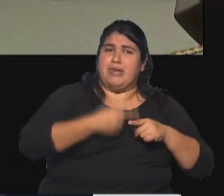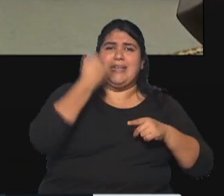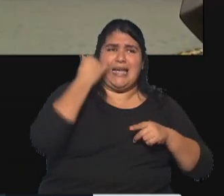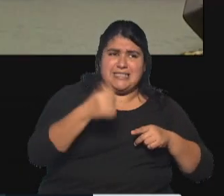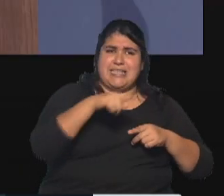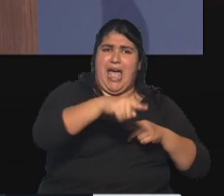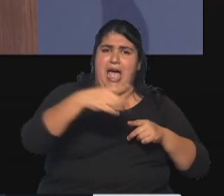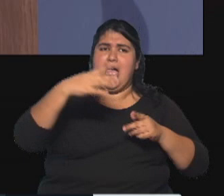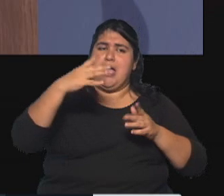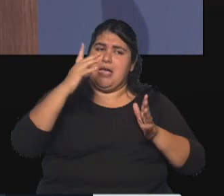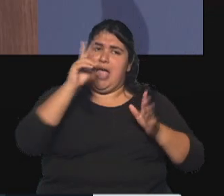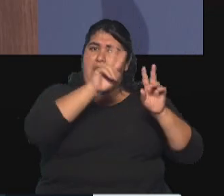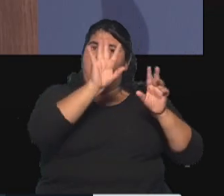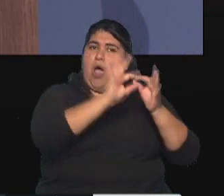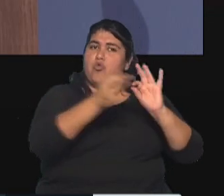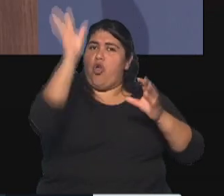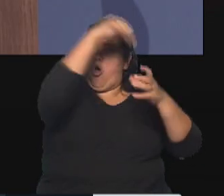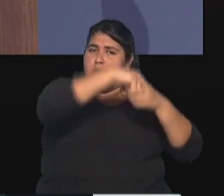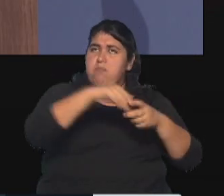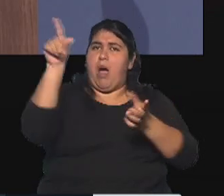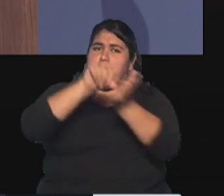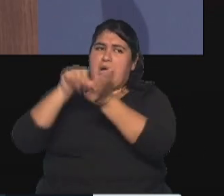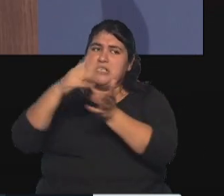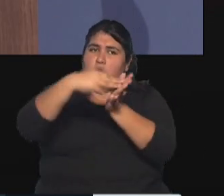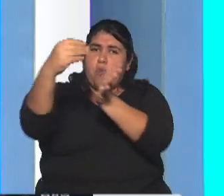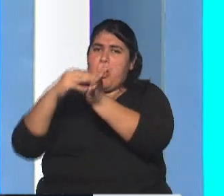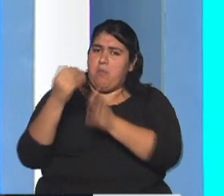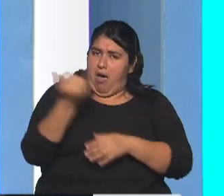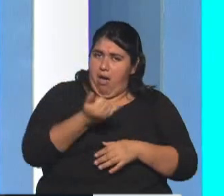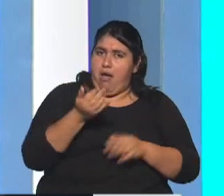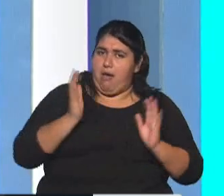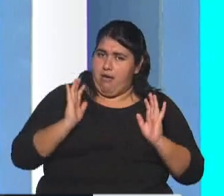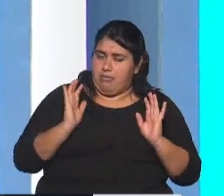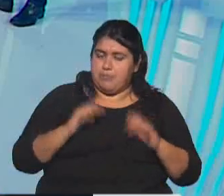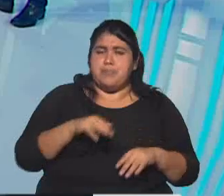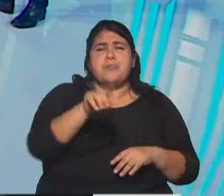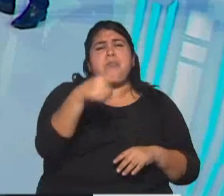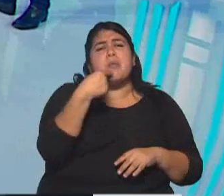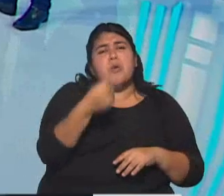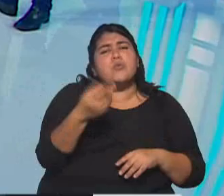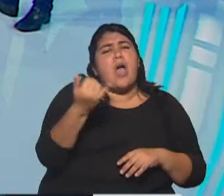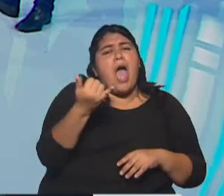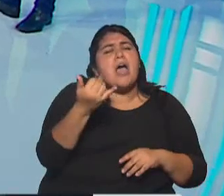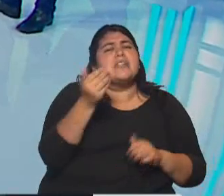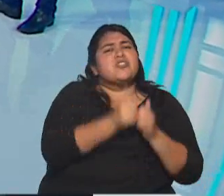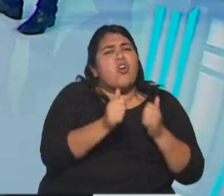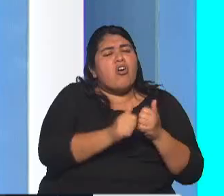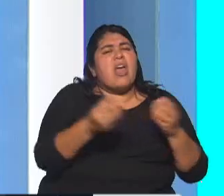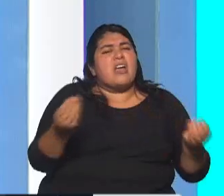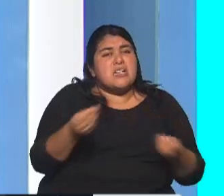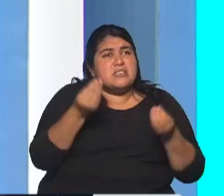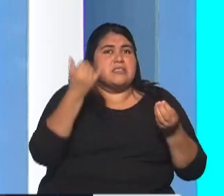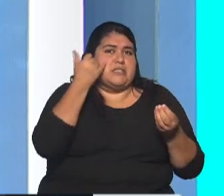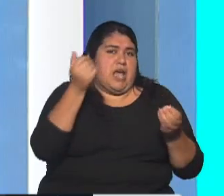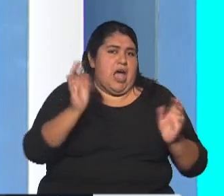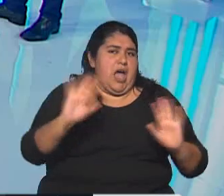tiempo en Europa y en otros lugares del mundo. A ver, Alejandra, bueno, hay antecedentes. Uno tal vez se alarma porque los antecedentes ya